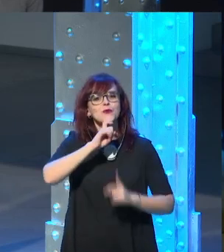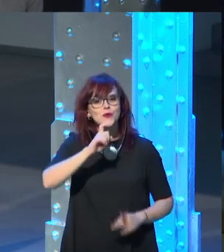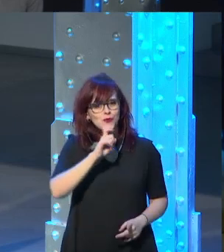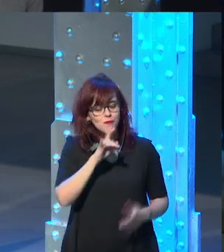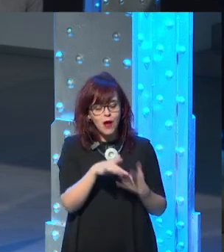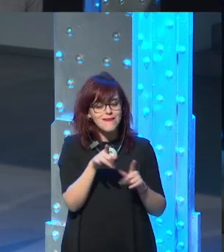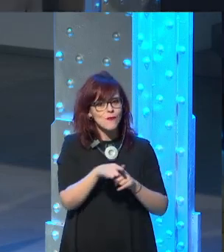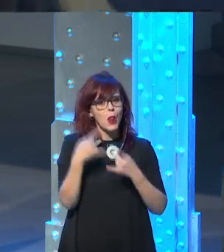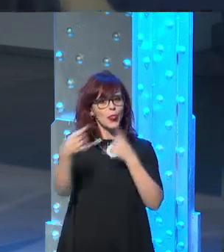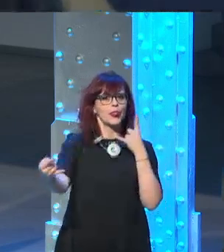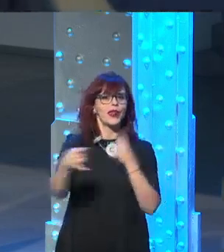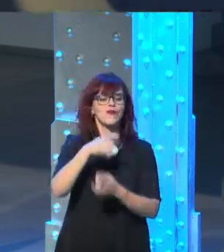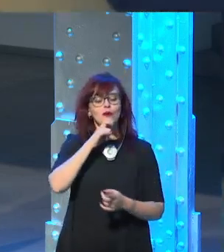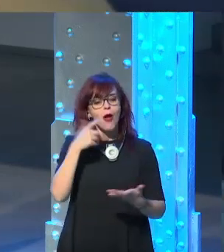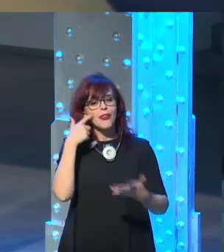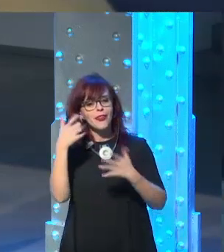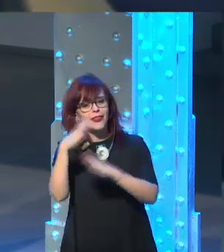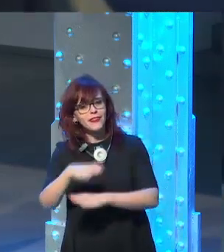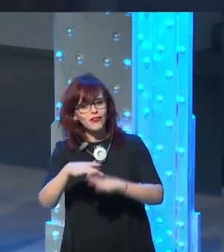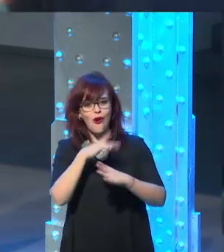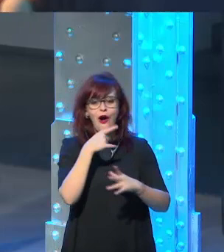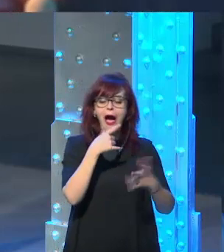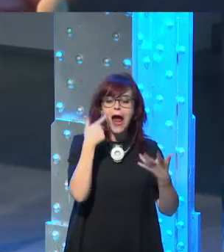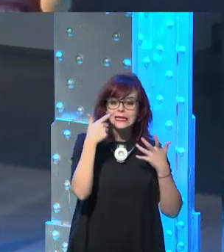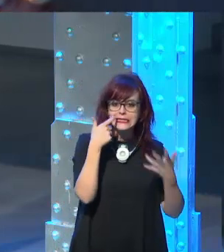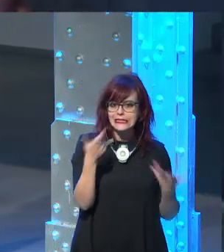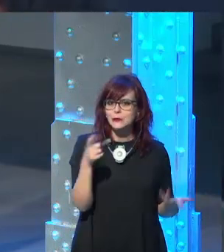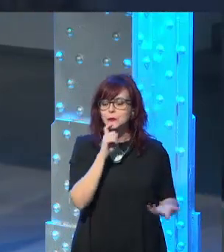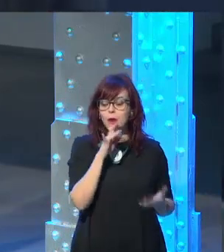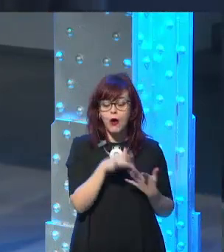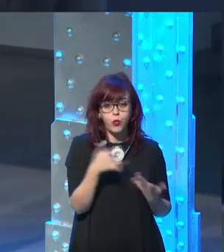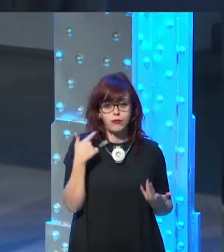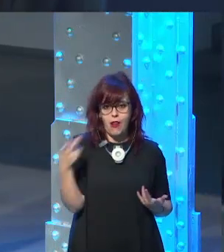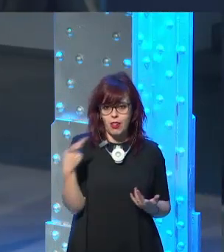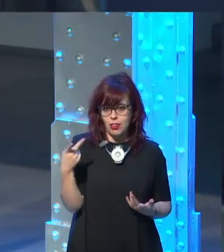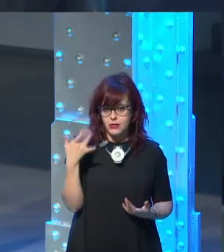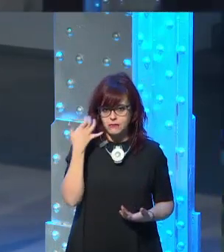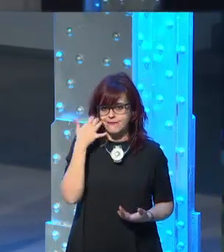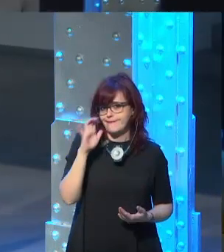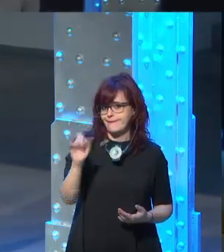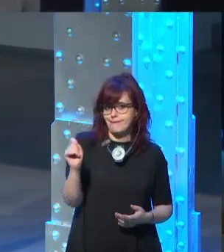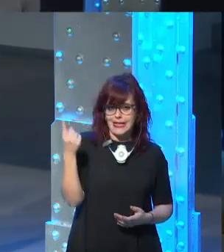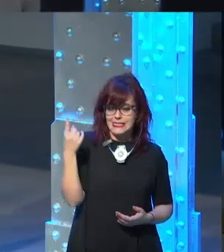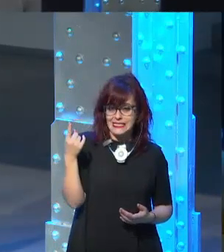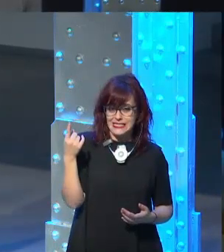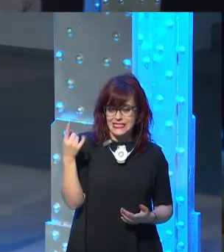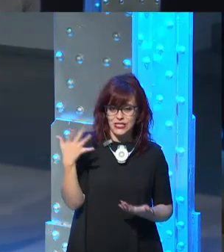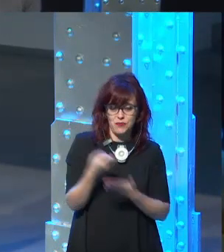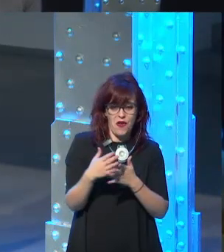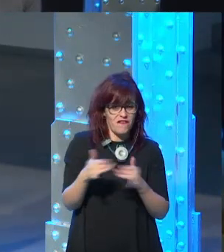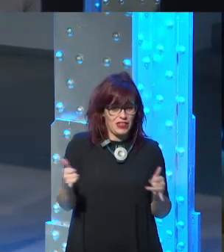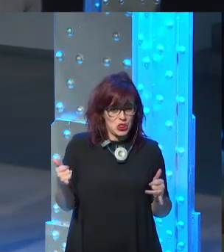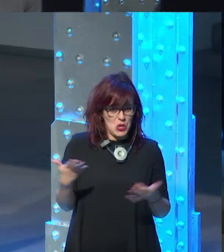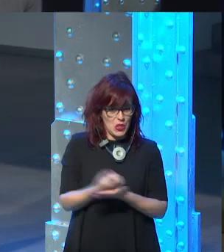fue vuestro flechazo científico-artista? Nuestro encuentro fue la excepción de todo el